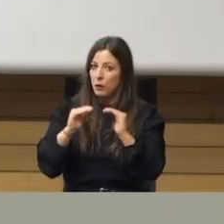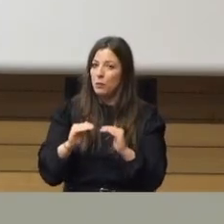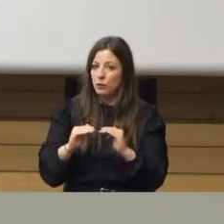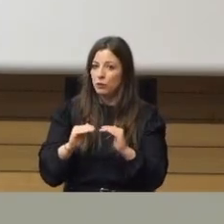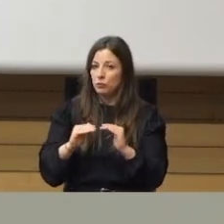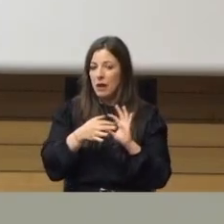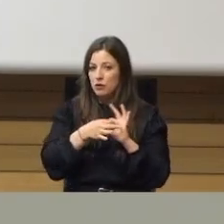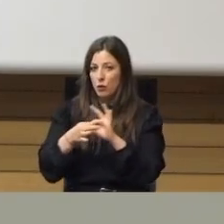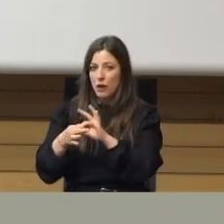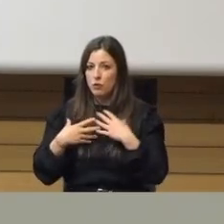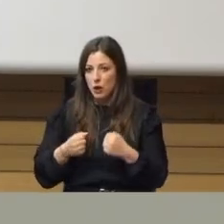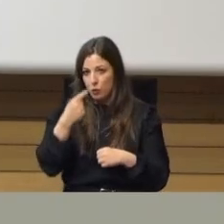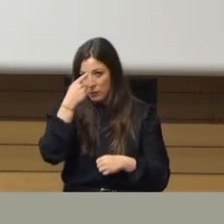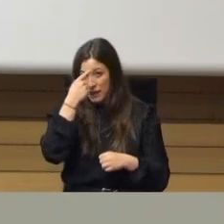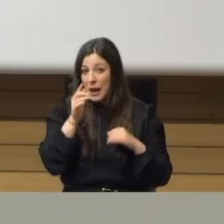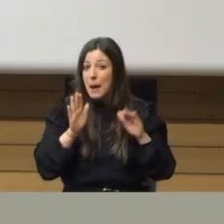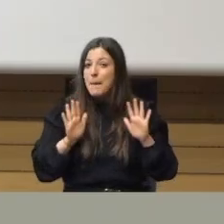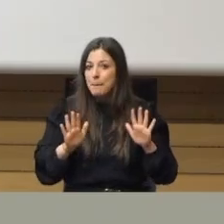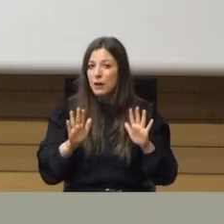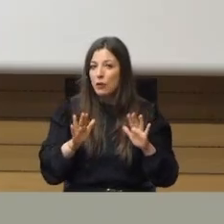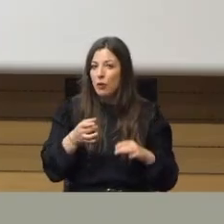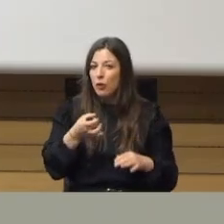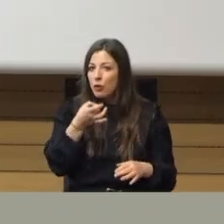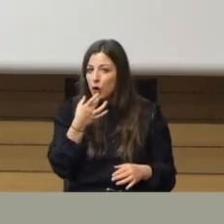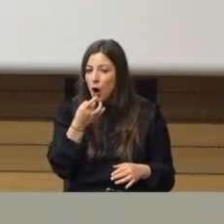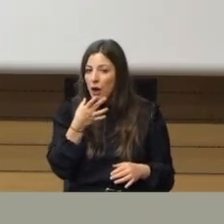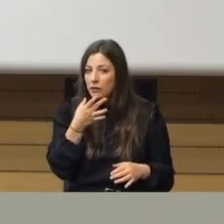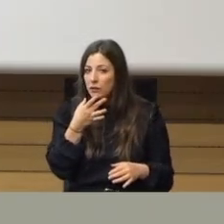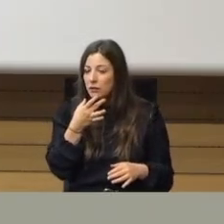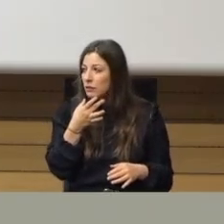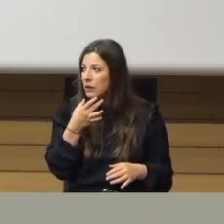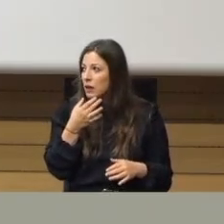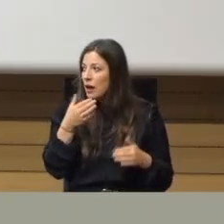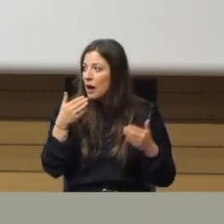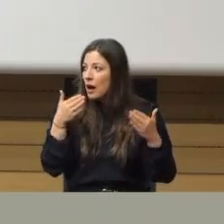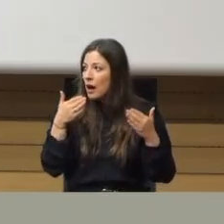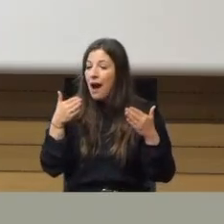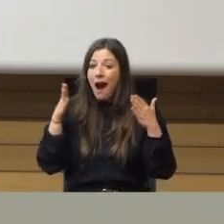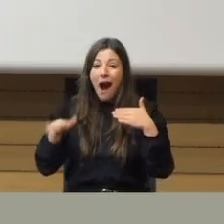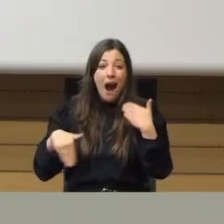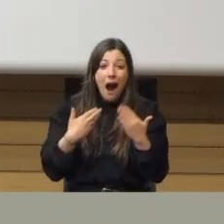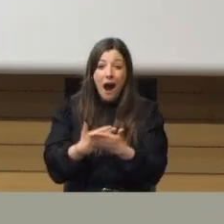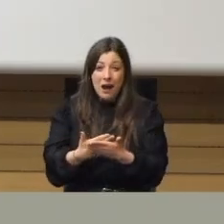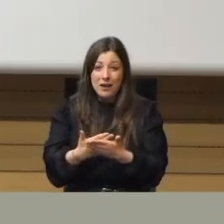mental. Pero en drogas no atendemos hasta que no tienen metástasis.